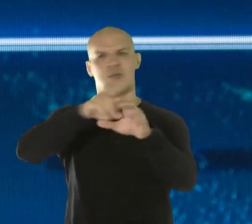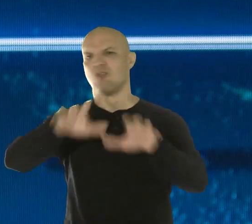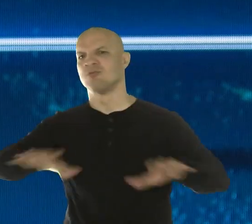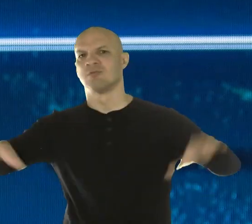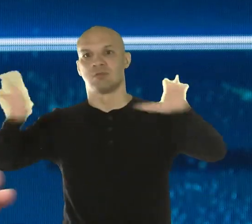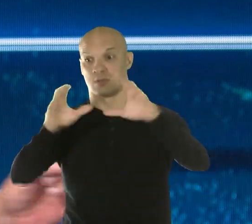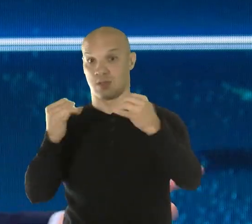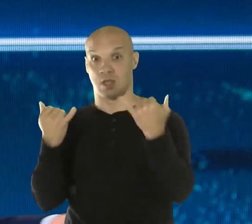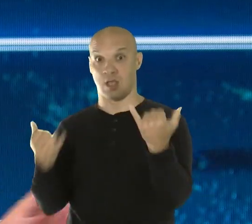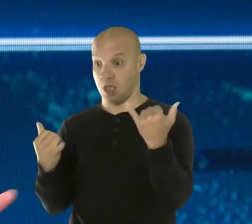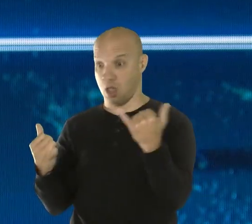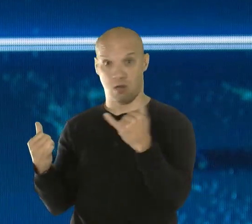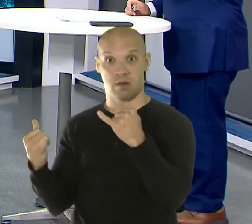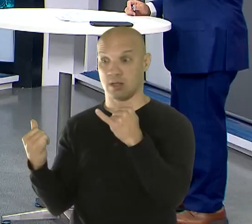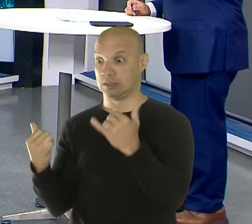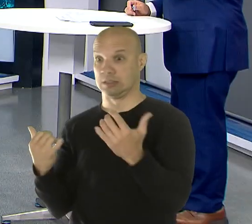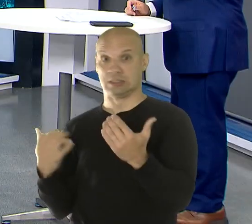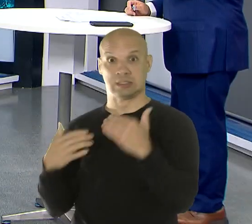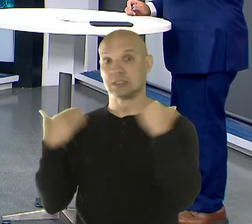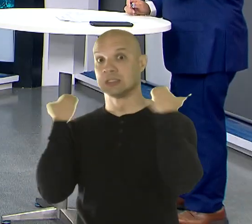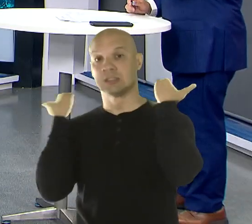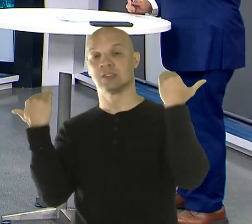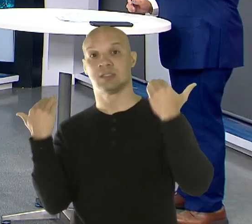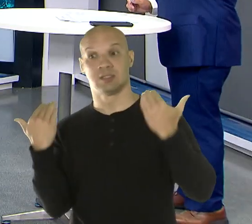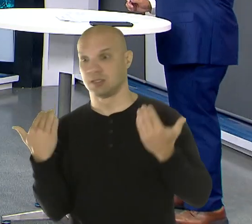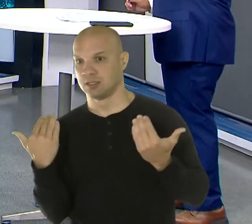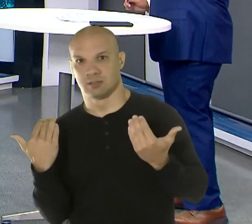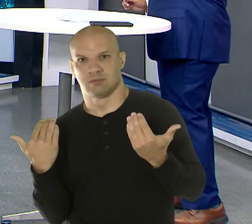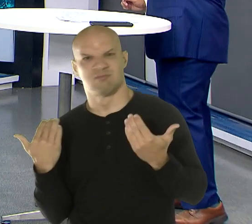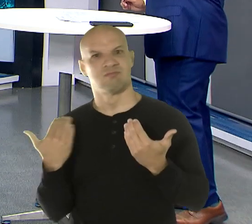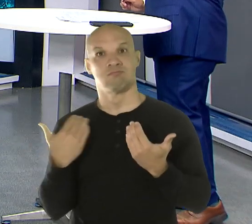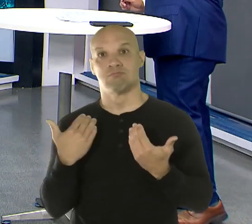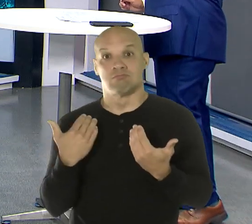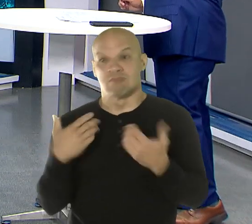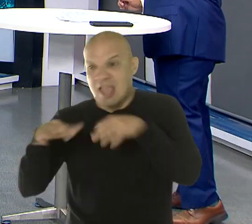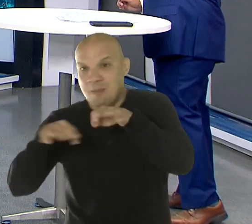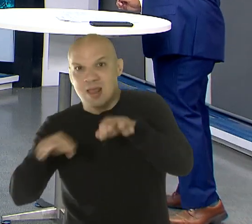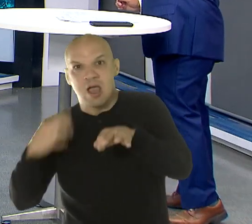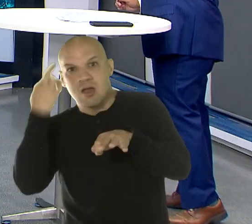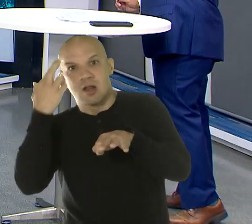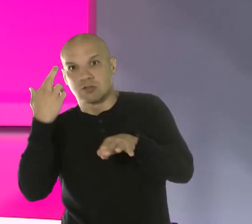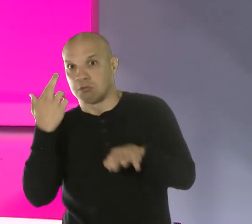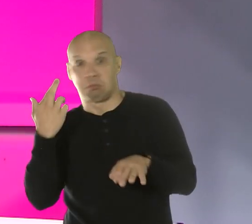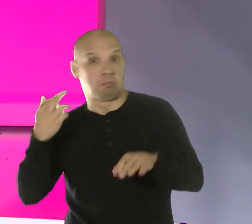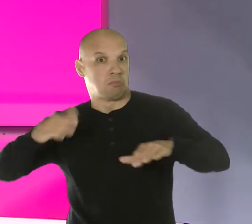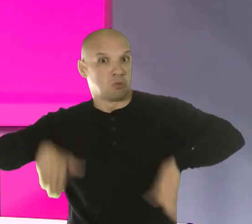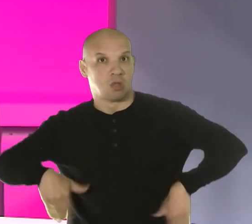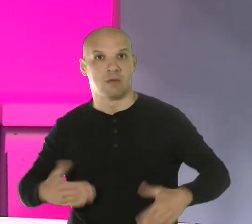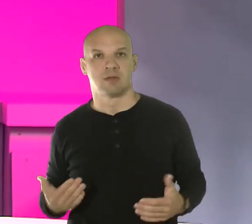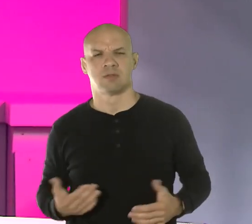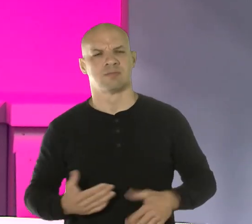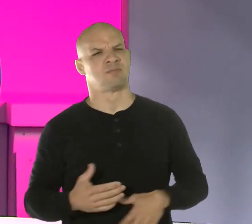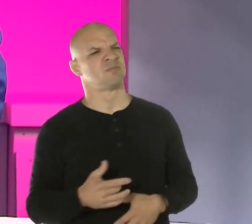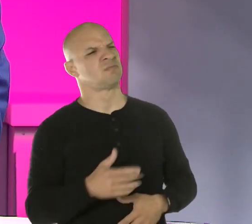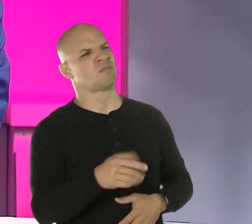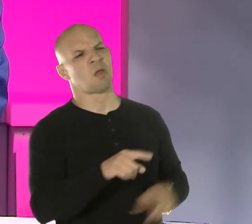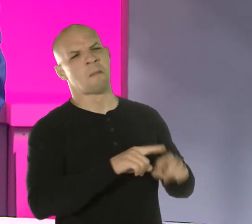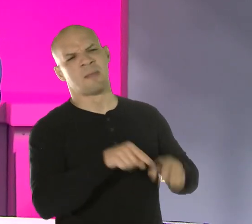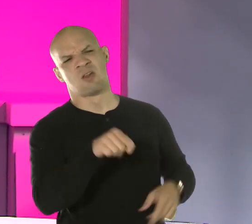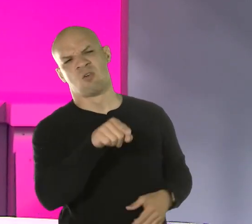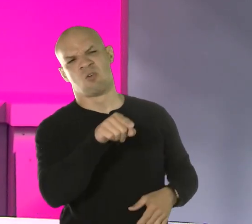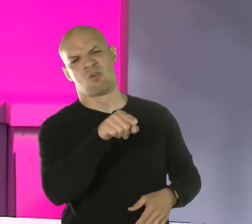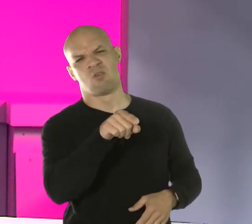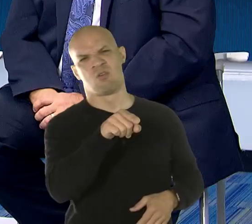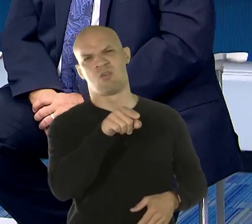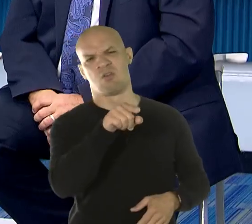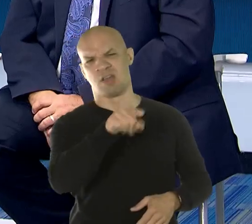y todavía, no sé si tú tienes más información, Francisco, no se ha explicado bien por qué. Pero si son activos tóxicos ¿no tenía parte de sus depósitos e inversiones con Silicon